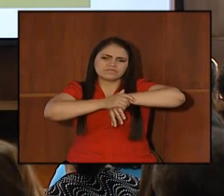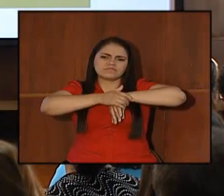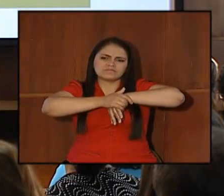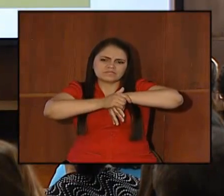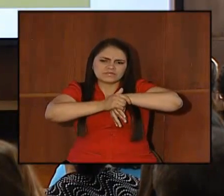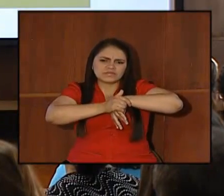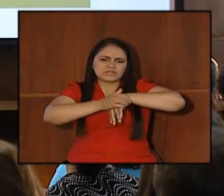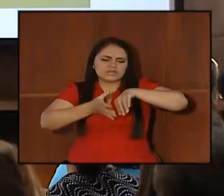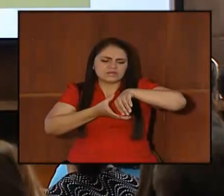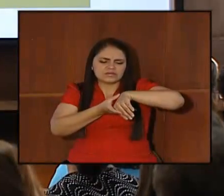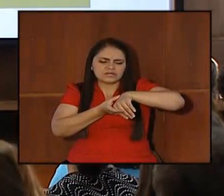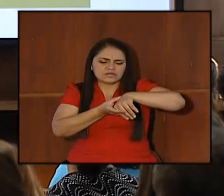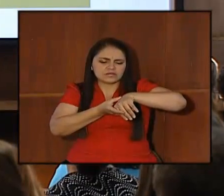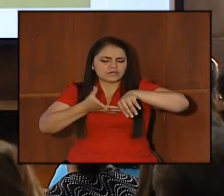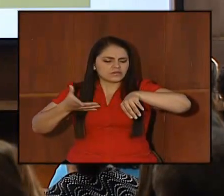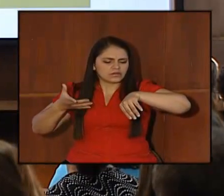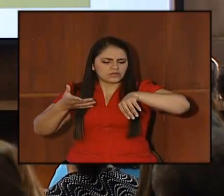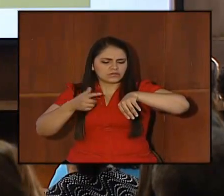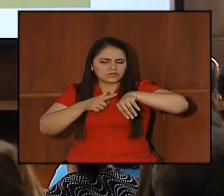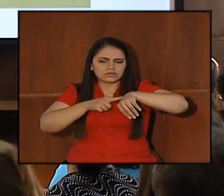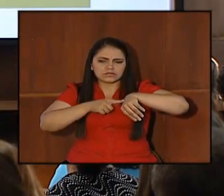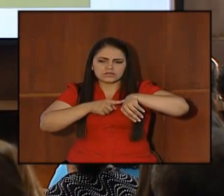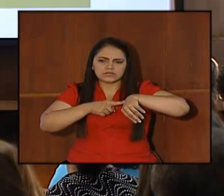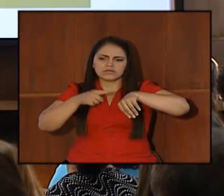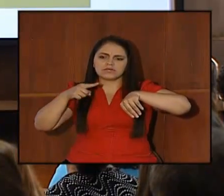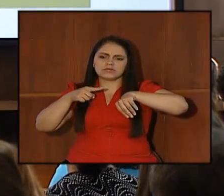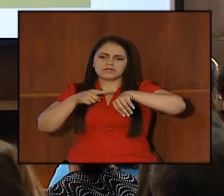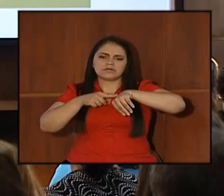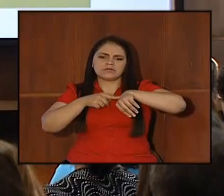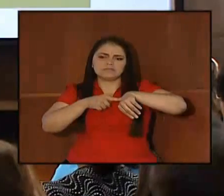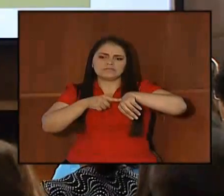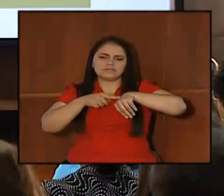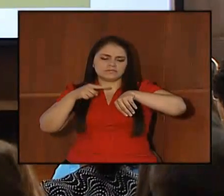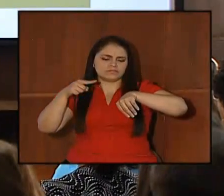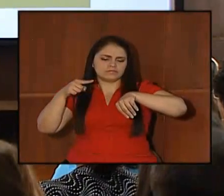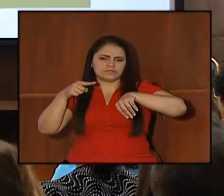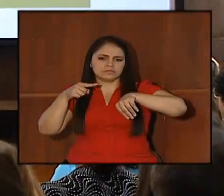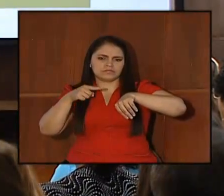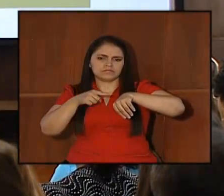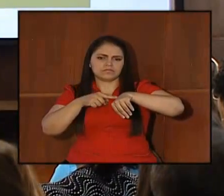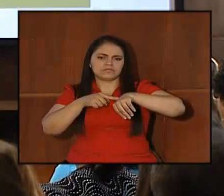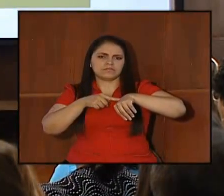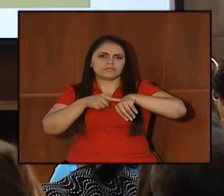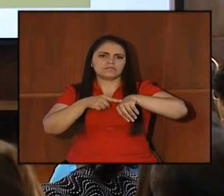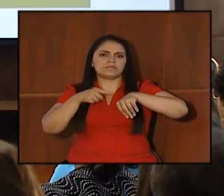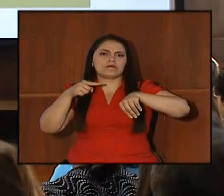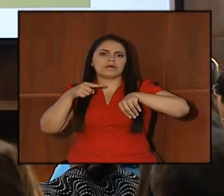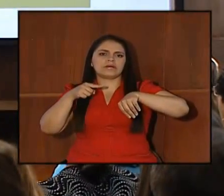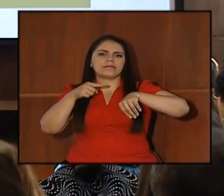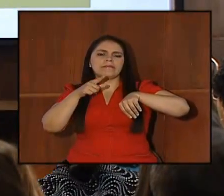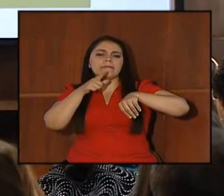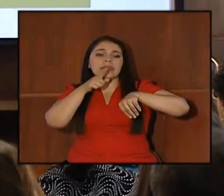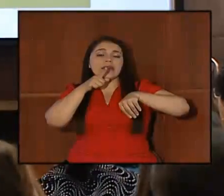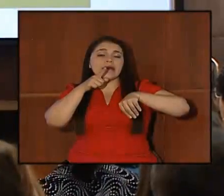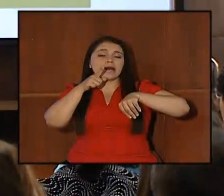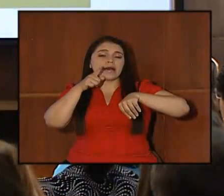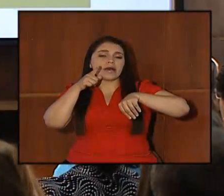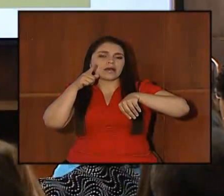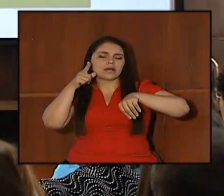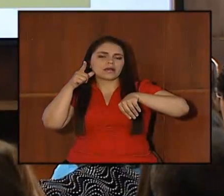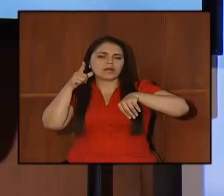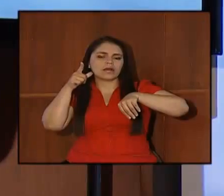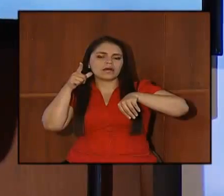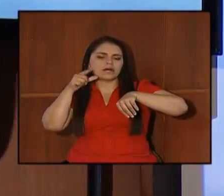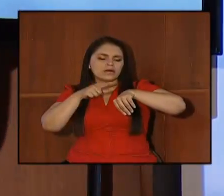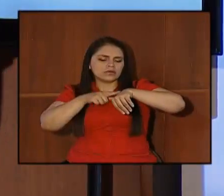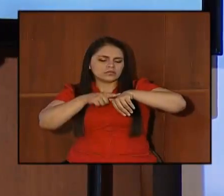la piel y volvemos y soltamos? Vemos una zona que se pone blanquita, ¿cierto? Porque se